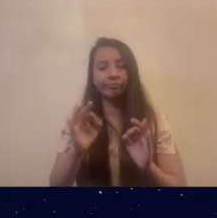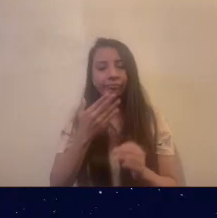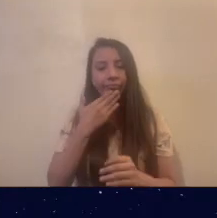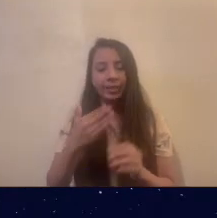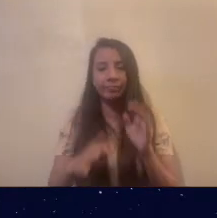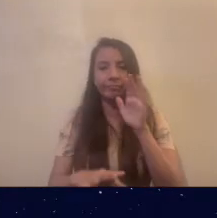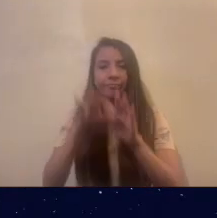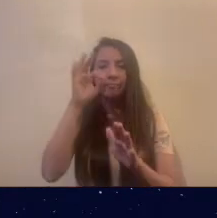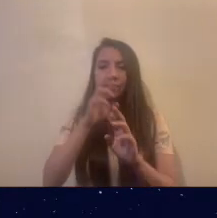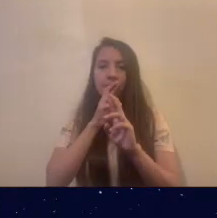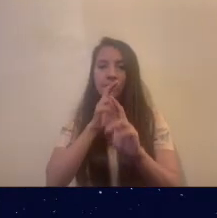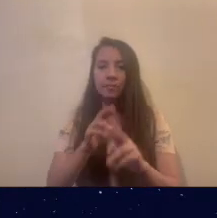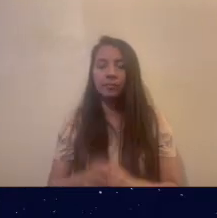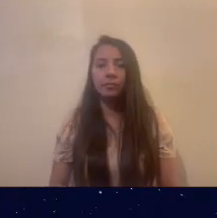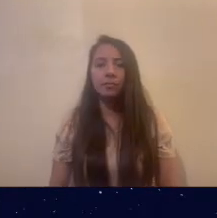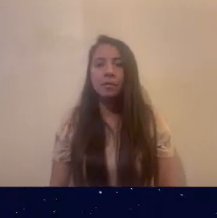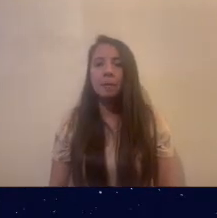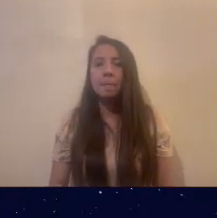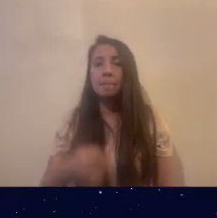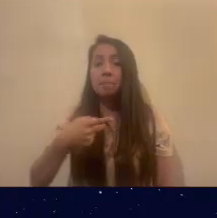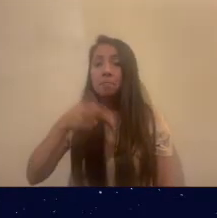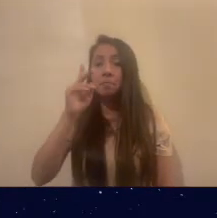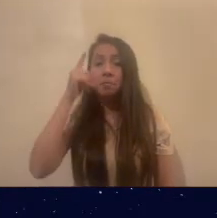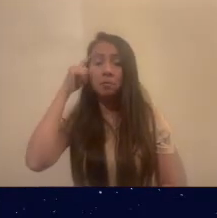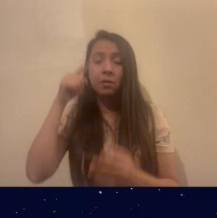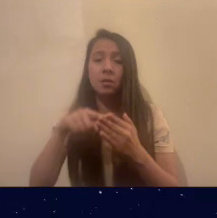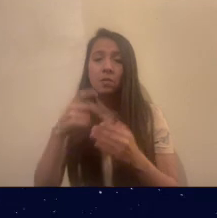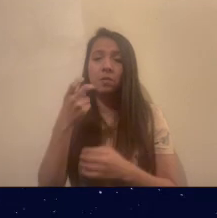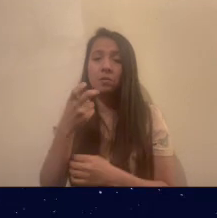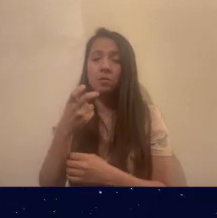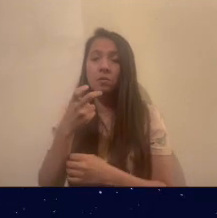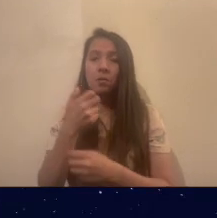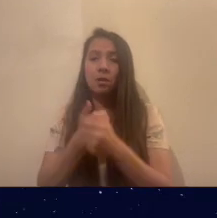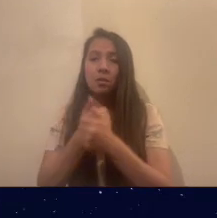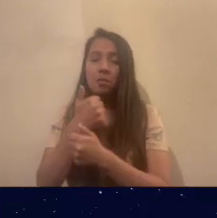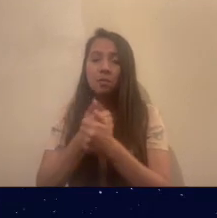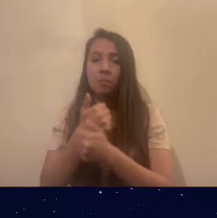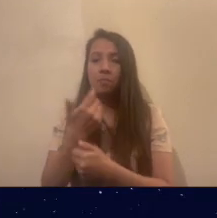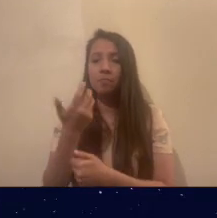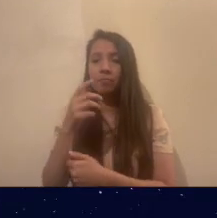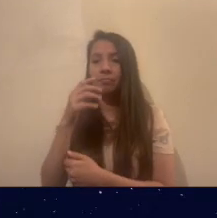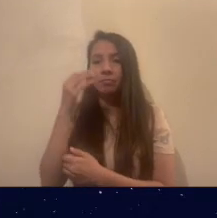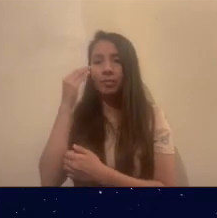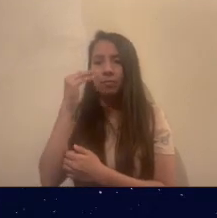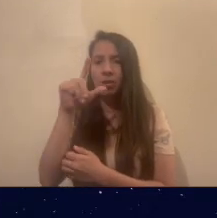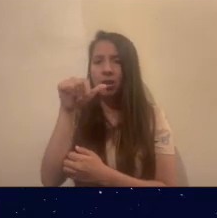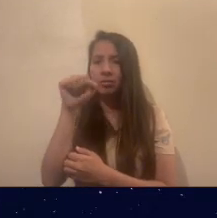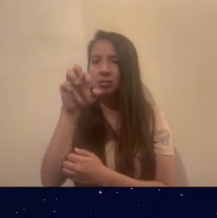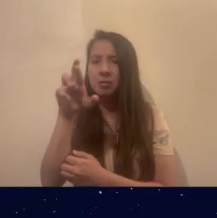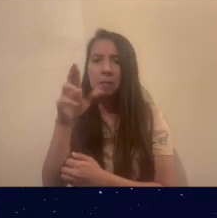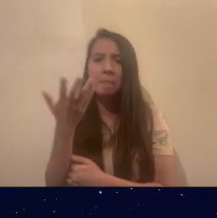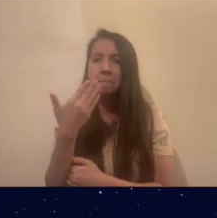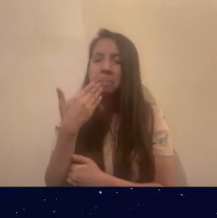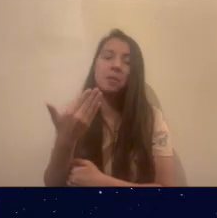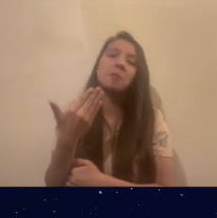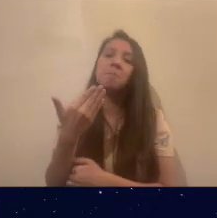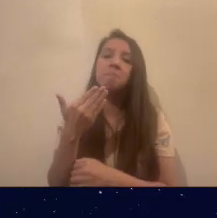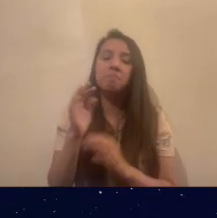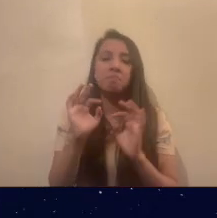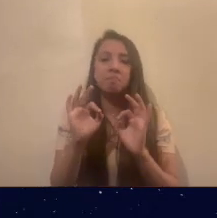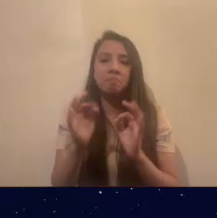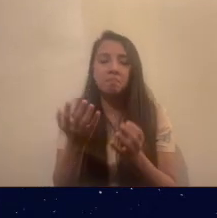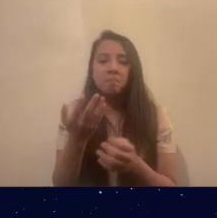material durante la experimentación. Pero creo que esos fueron los mayores. La etapa del láser la teníamos muy